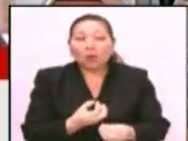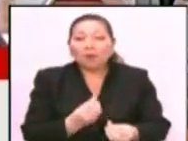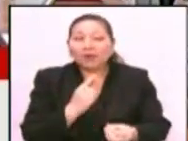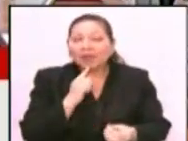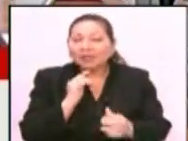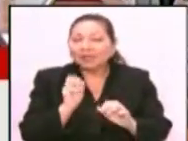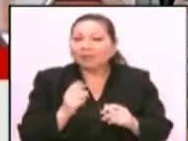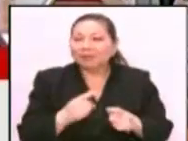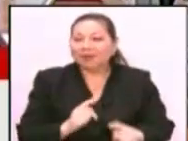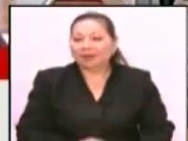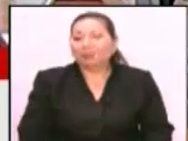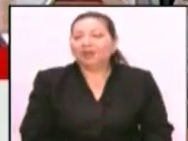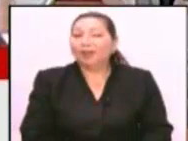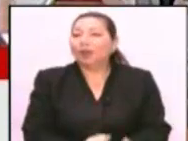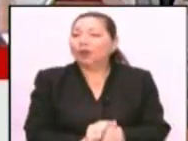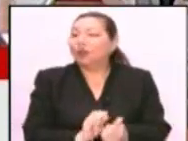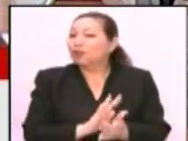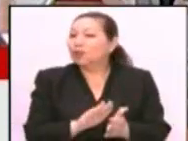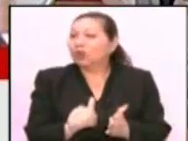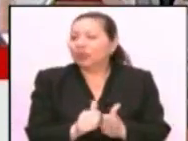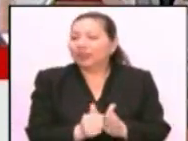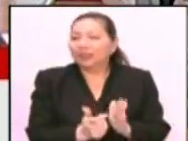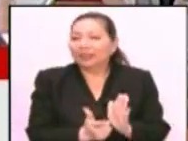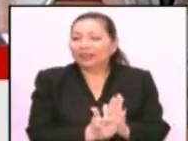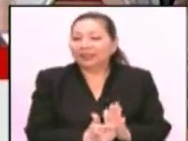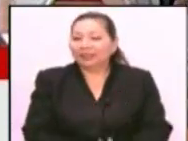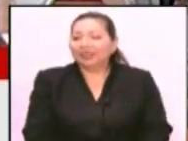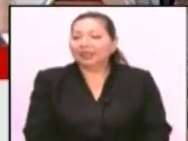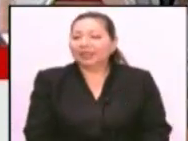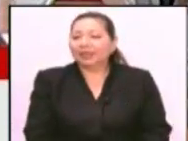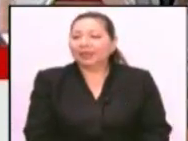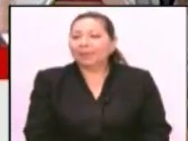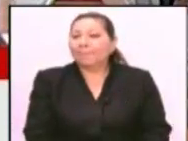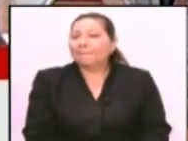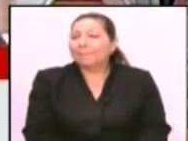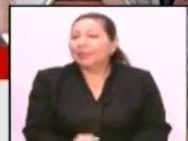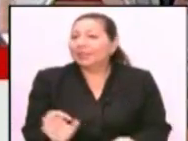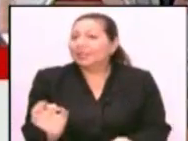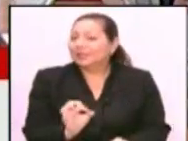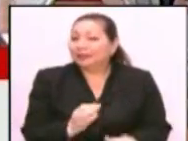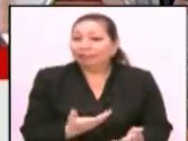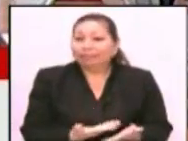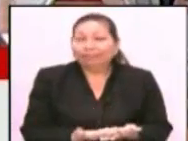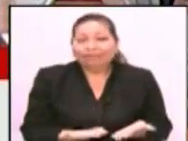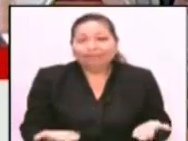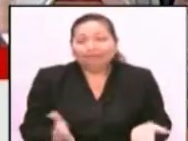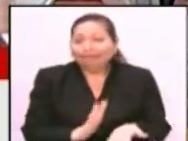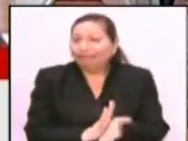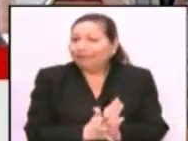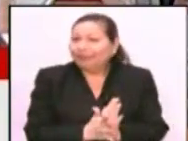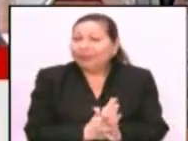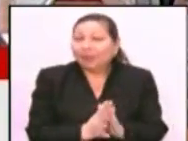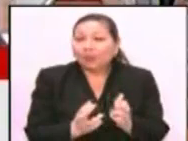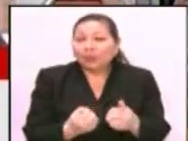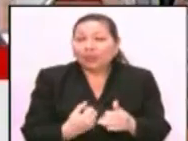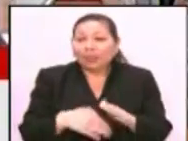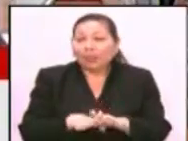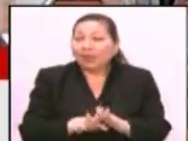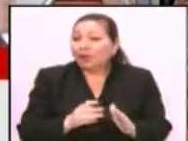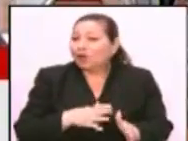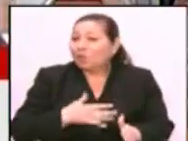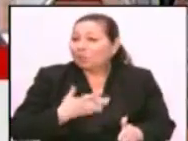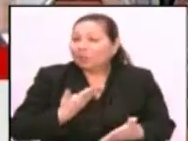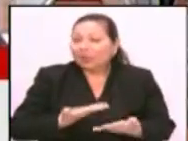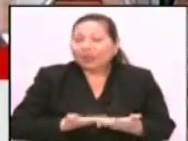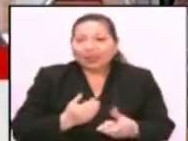lo se permite, ¿no es cierto?, con toda la legislación de la locación de servicios, sin perjuicio de eso, no significa de que un empresario dentro de los penales ya no pueda hacer